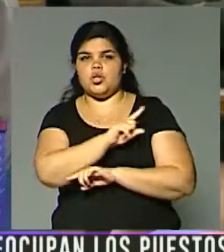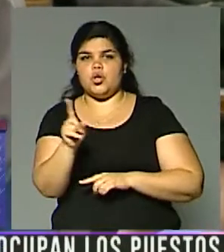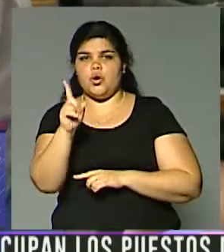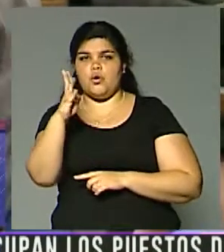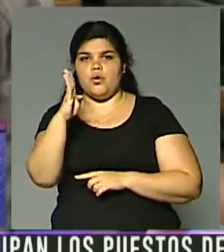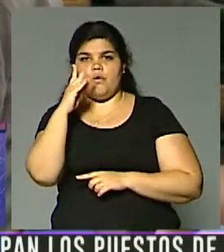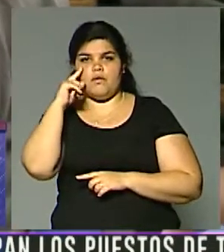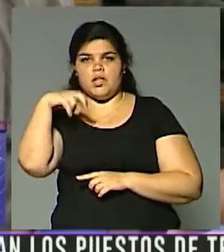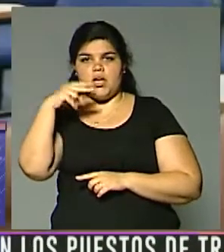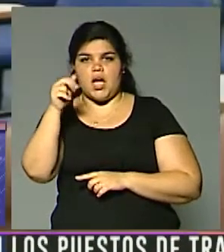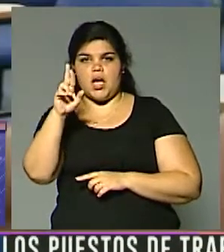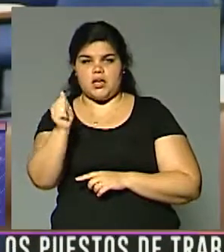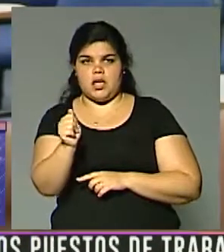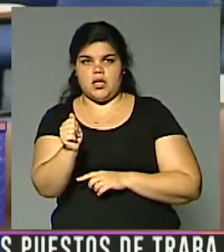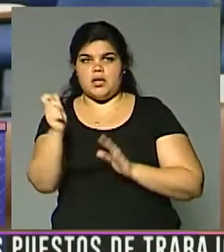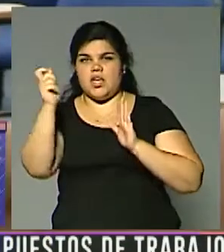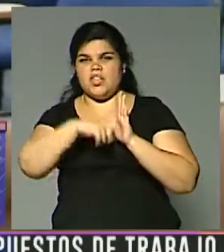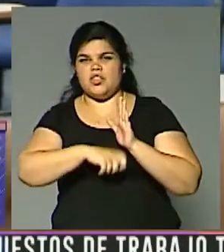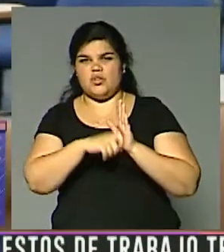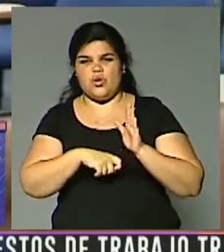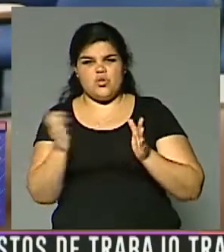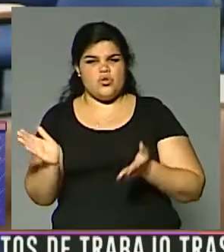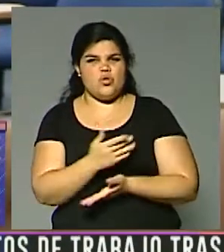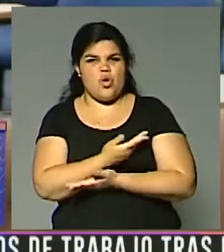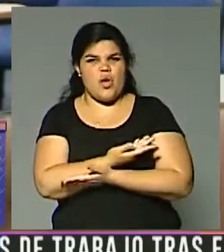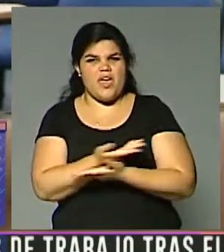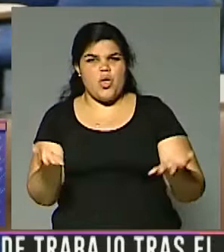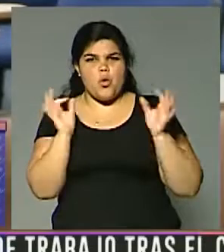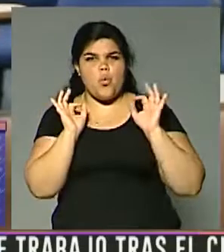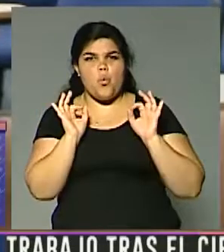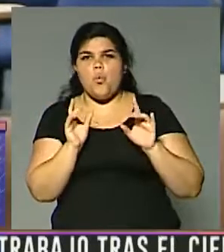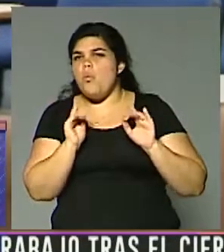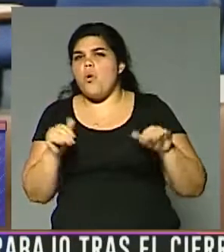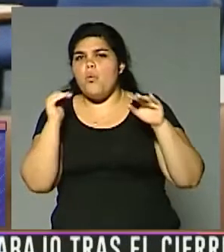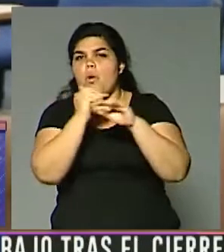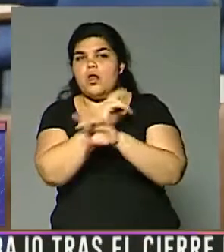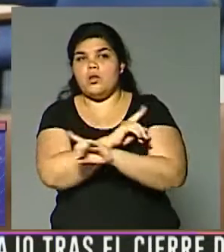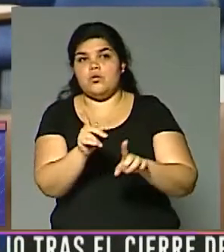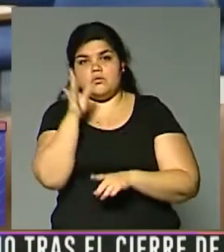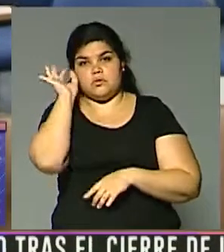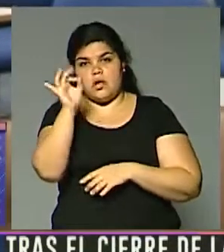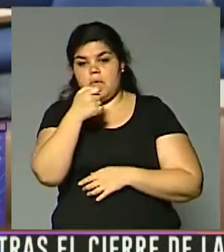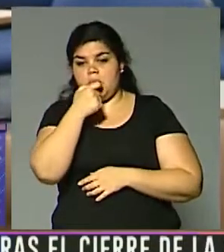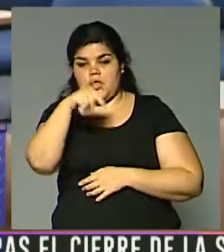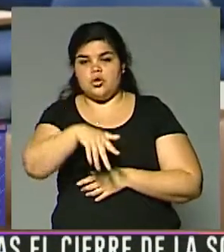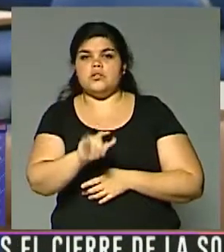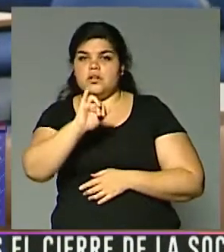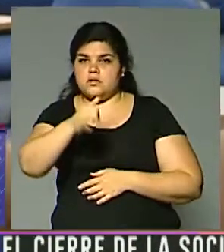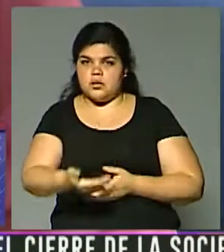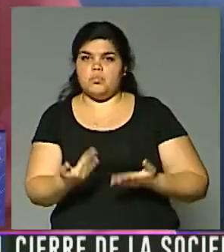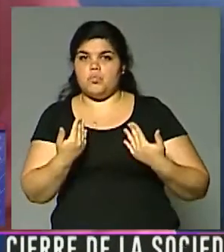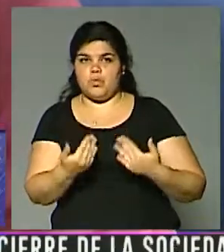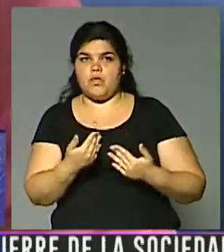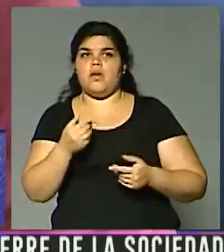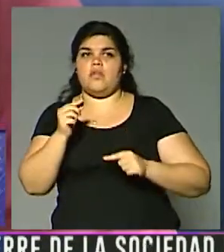están con es la misma predisposición por lo menos ahora sabemos que mendoza lo podemos hacer vamos a poquito generando que